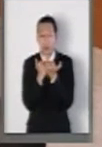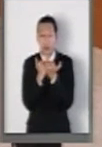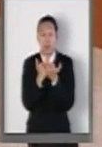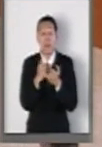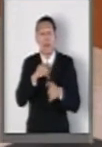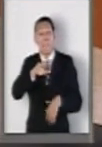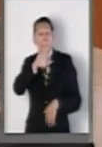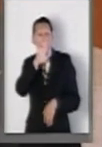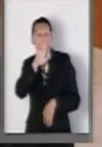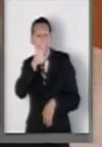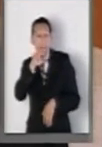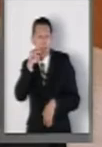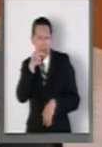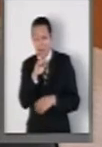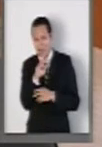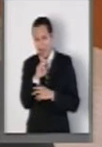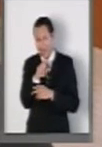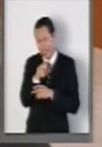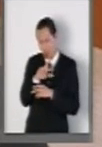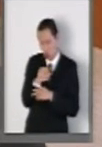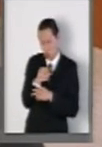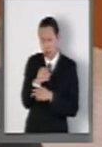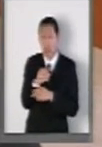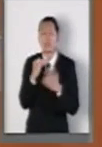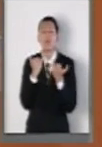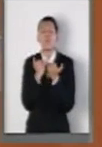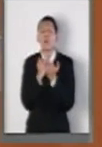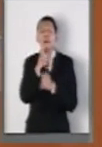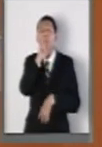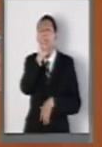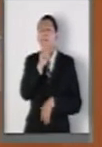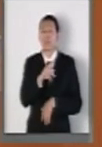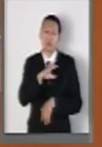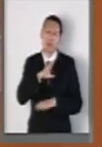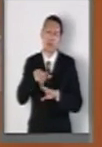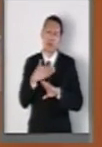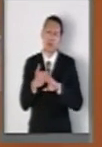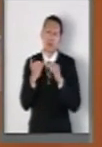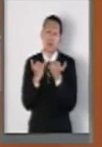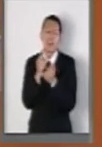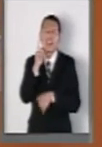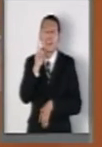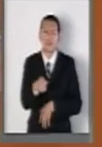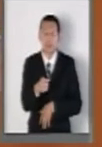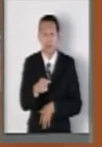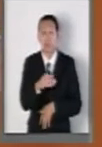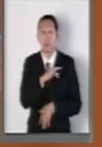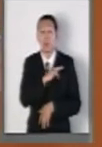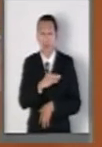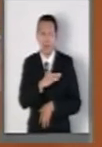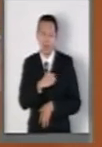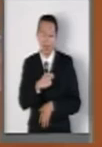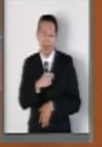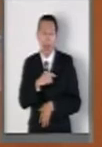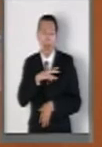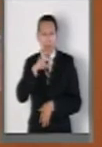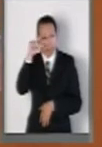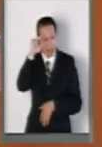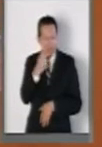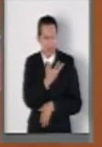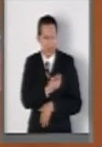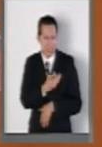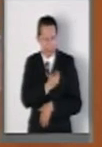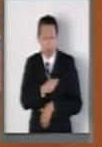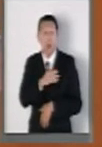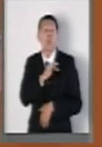En la madre, el frenillo y lingual también tiene consecuencias. Entre las más comunes están el dolor en los senos y a veces el sangrado